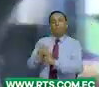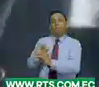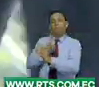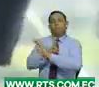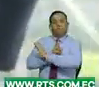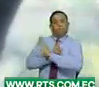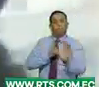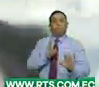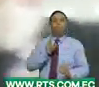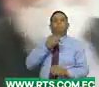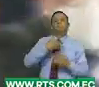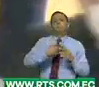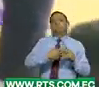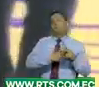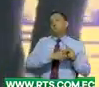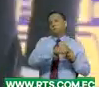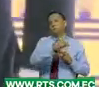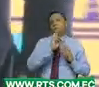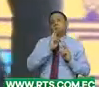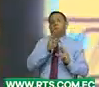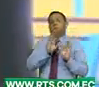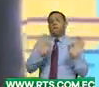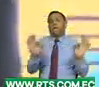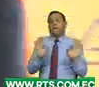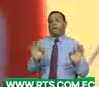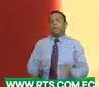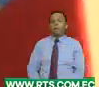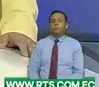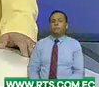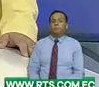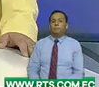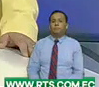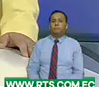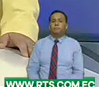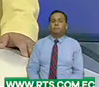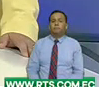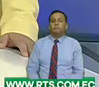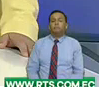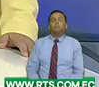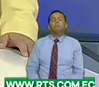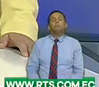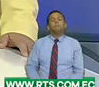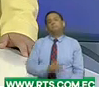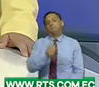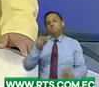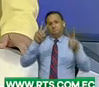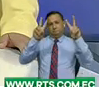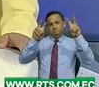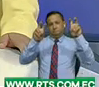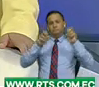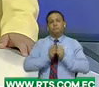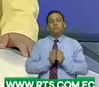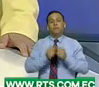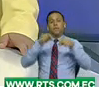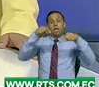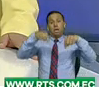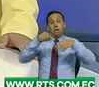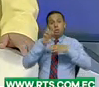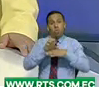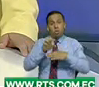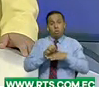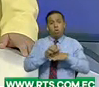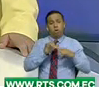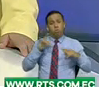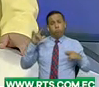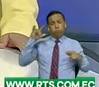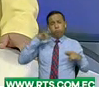esta convocatoria informó pri si la cadena y en otro tema los puertos y aeropuertos del país simplemente harán